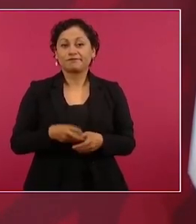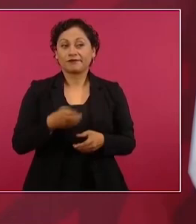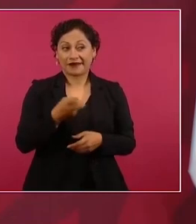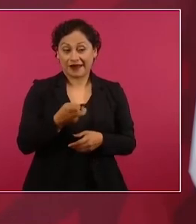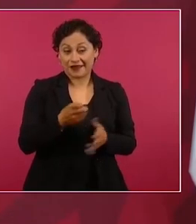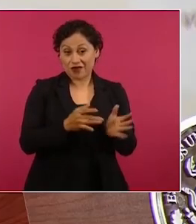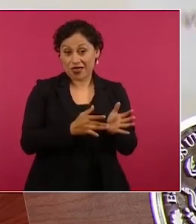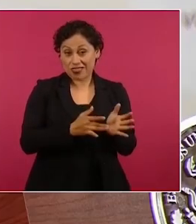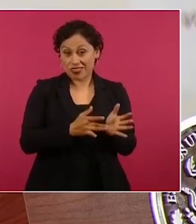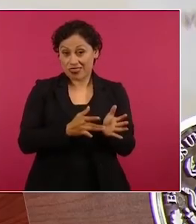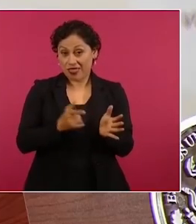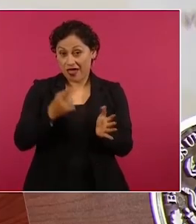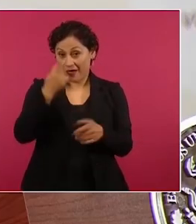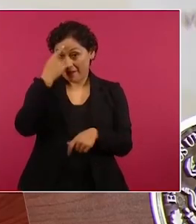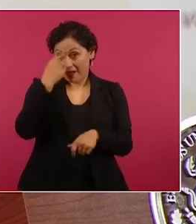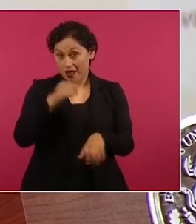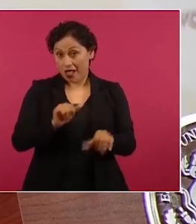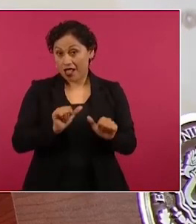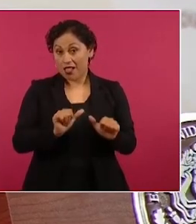vulnera